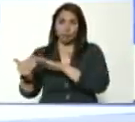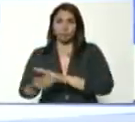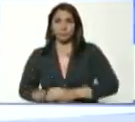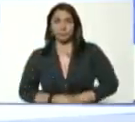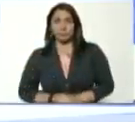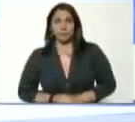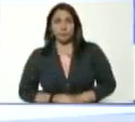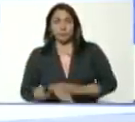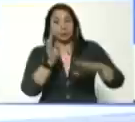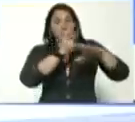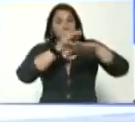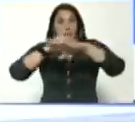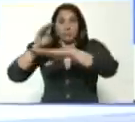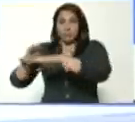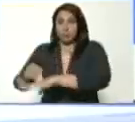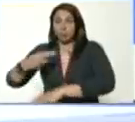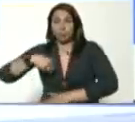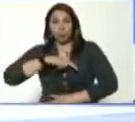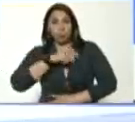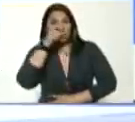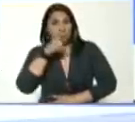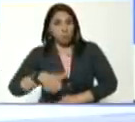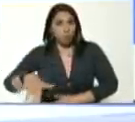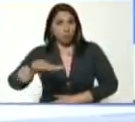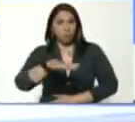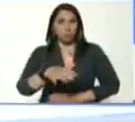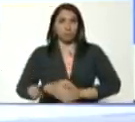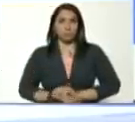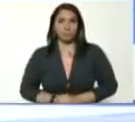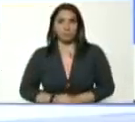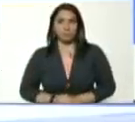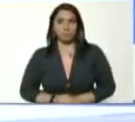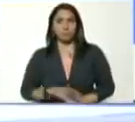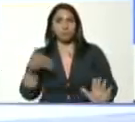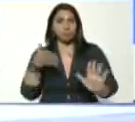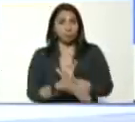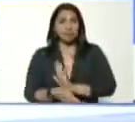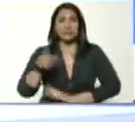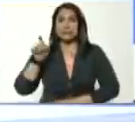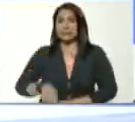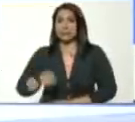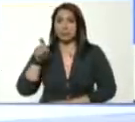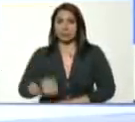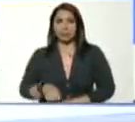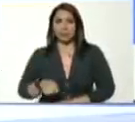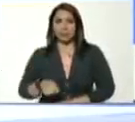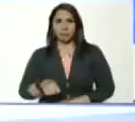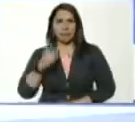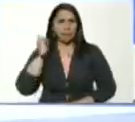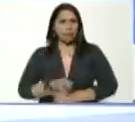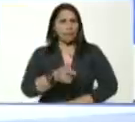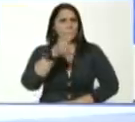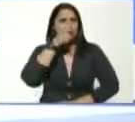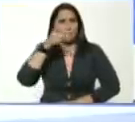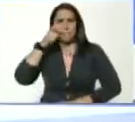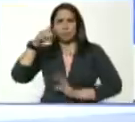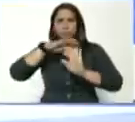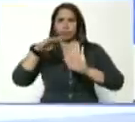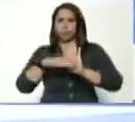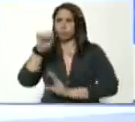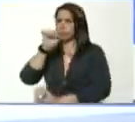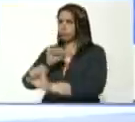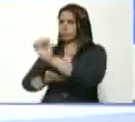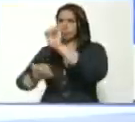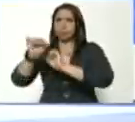de alertar a nuestro pueblo sobre la necesidad de redoblar las medidas de